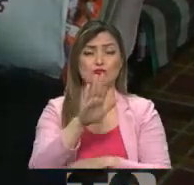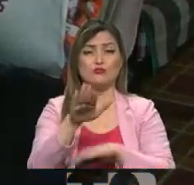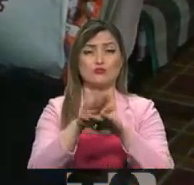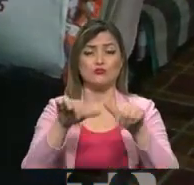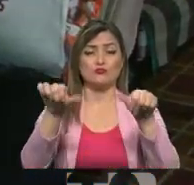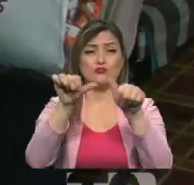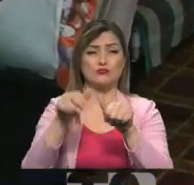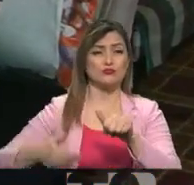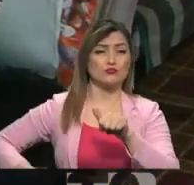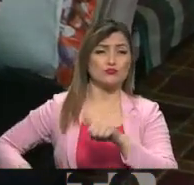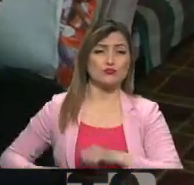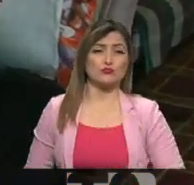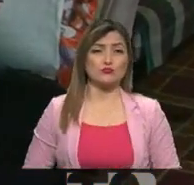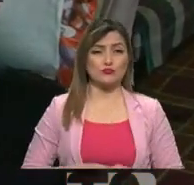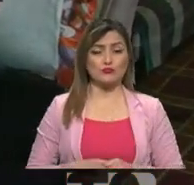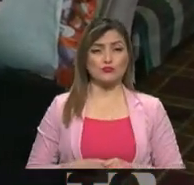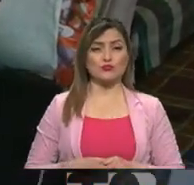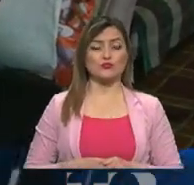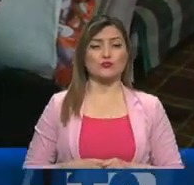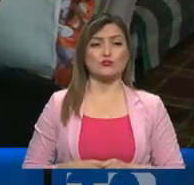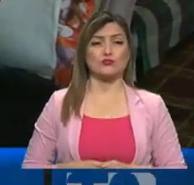esa área.